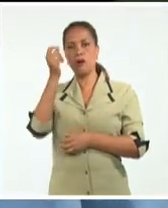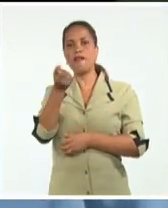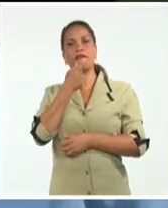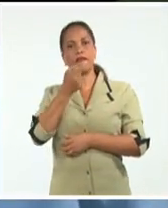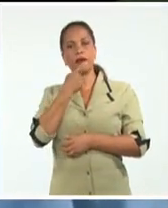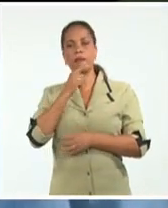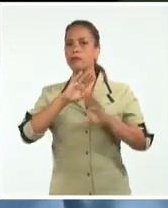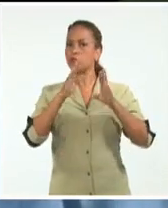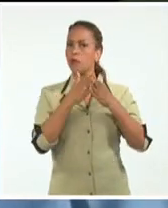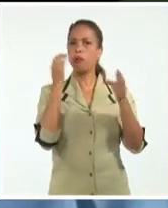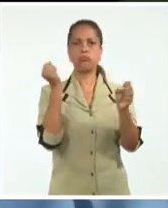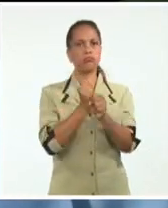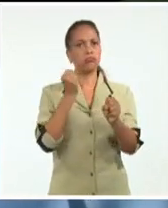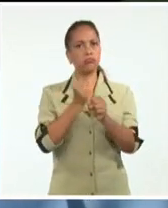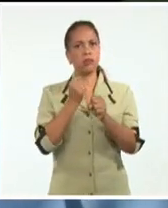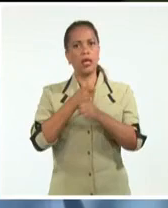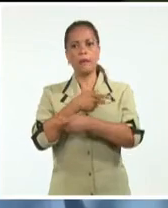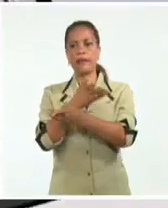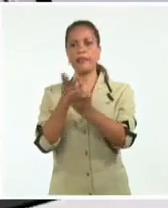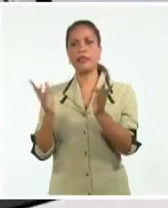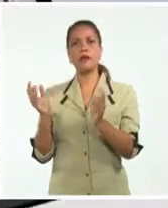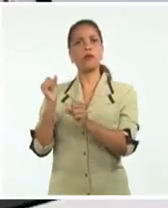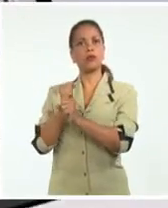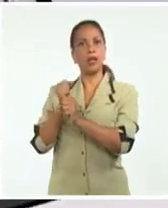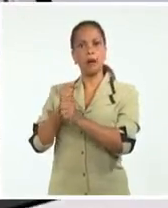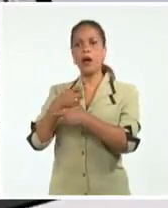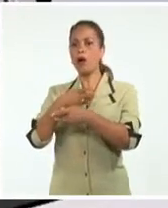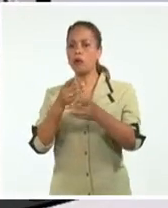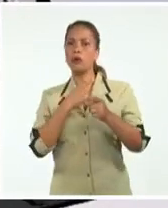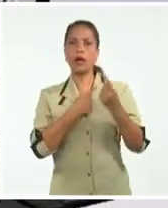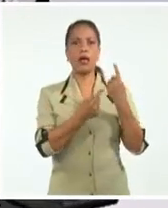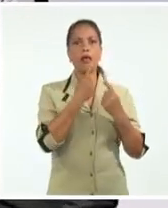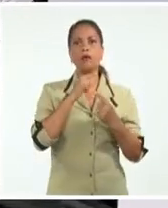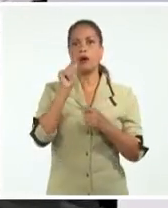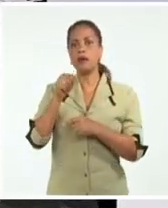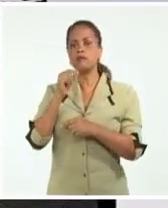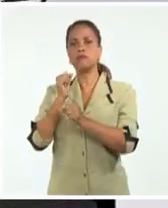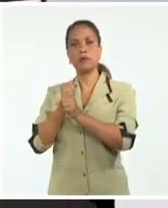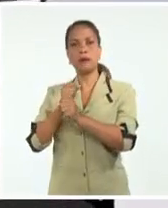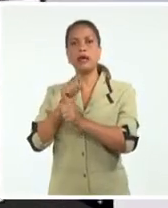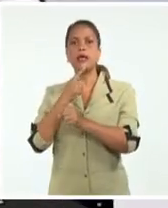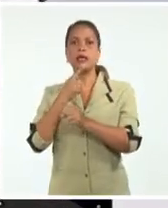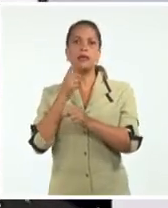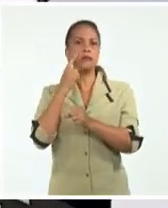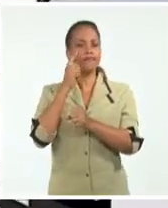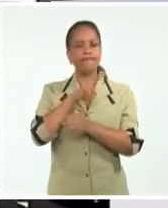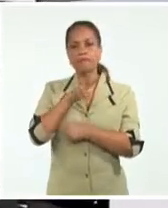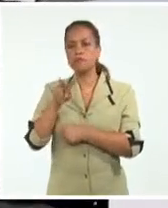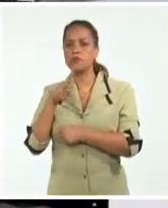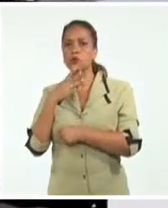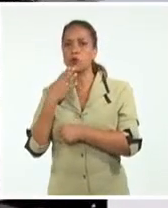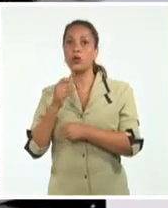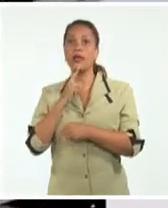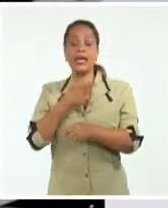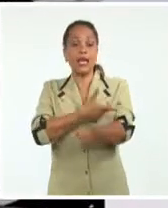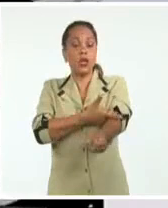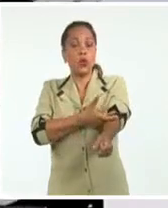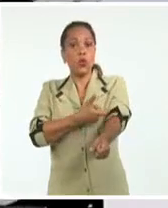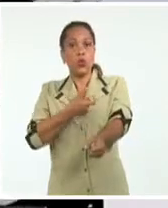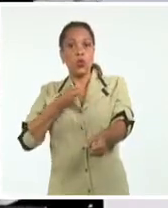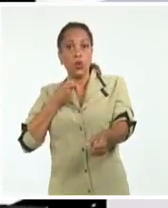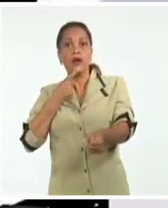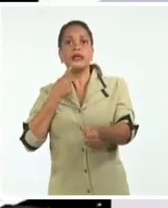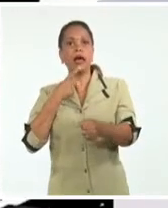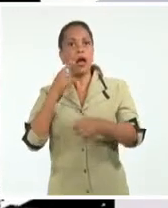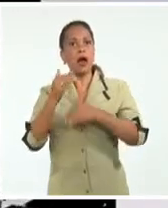tareas y nosotros vamos rectorando las diferentes etapas del mismo. Aunque el extractor de ARN se encuentra aún en fase de